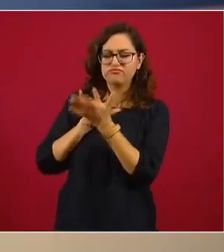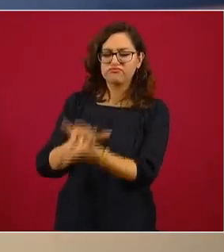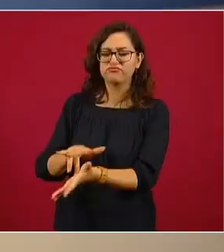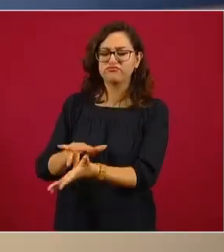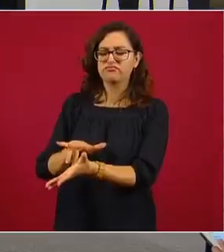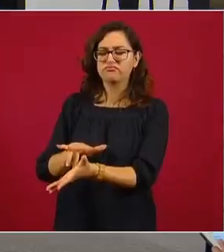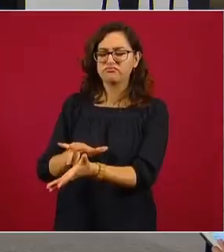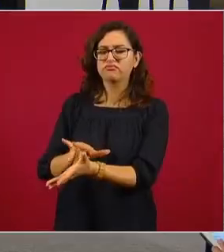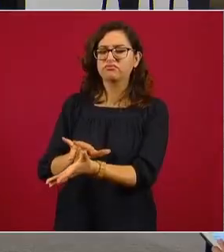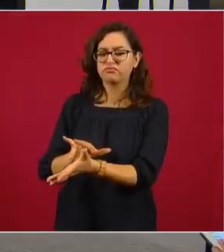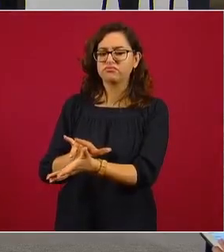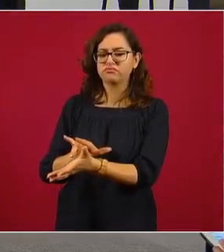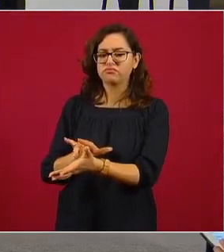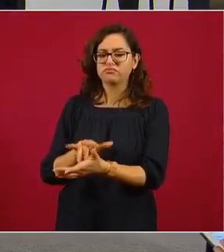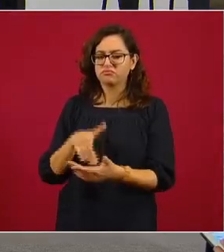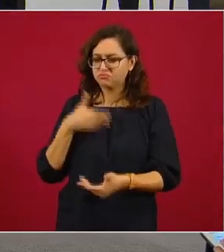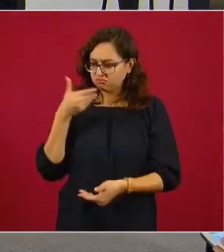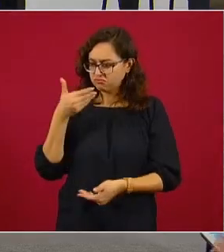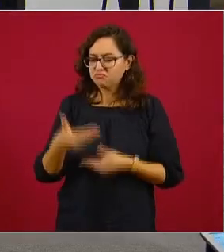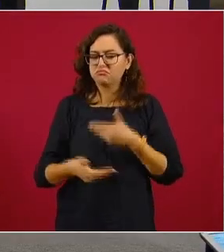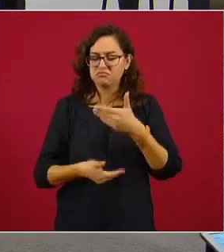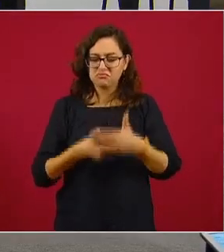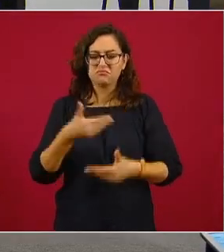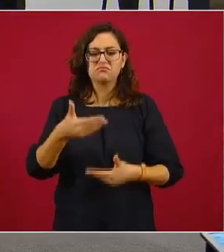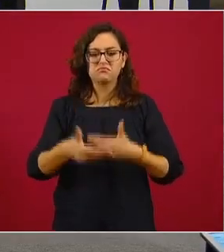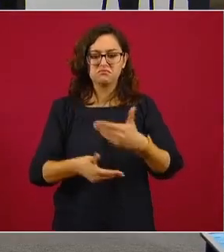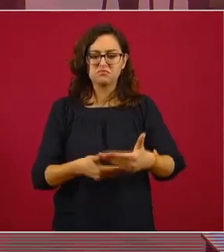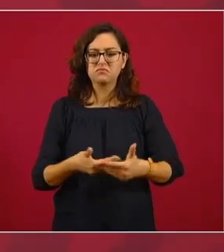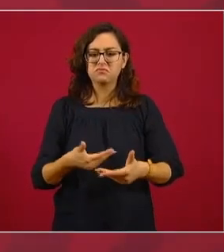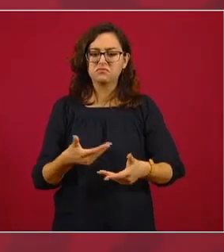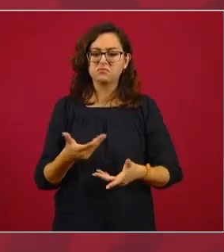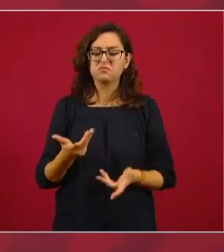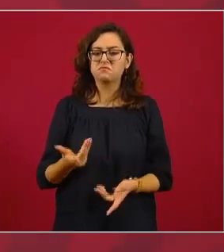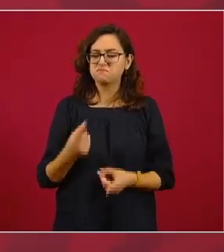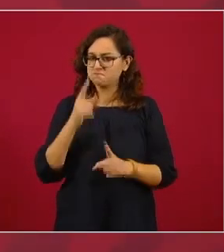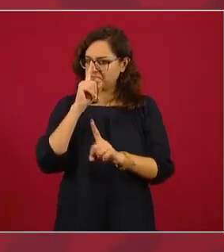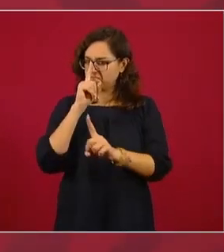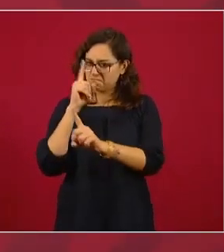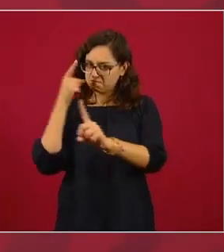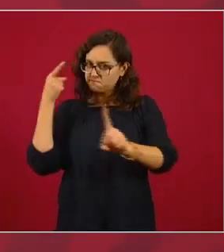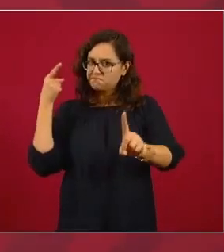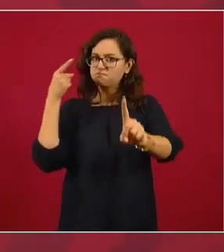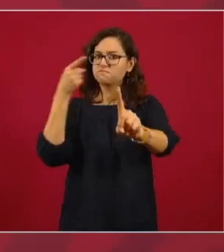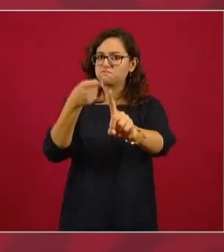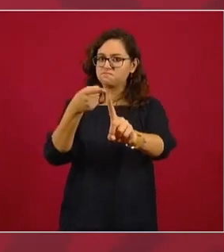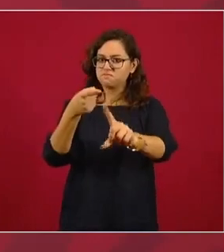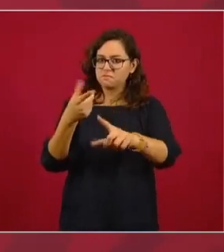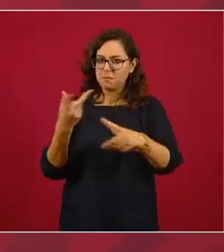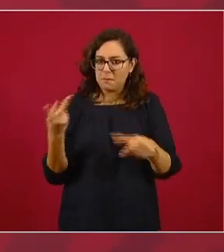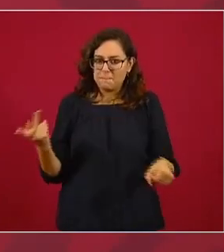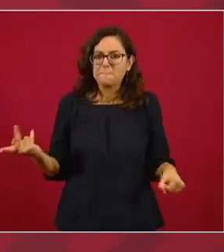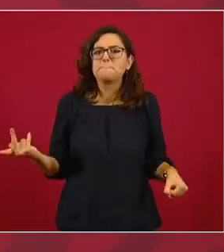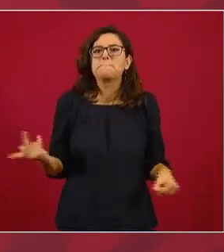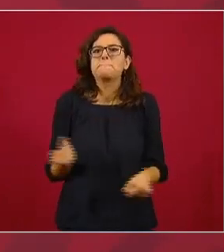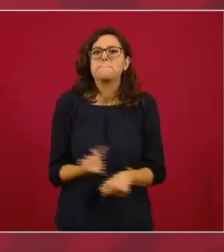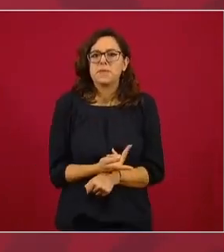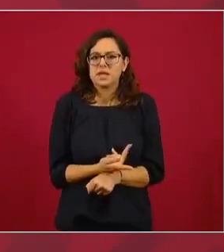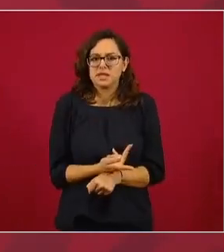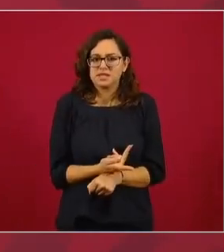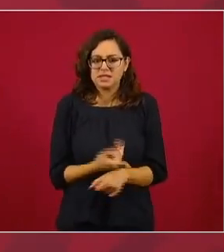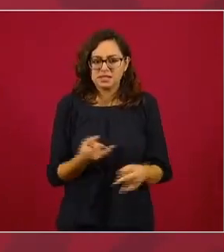y vamos a seguir buscando que se aclare